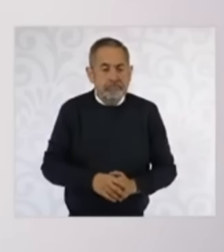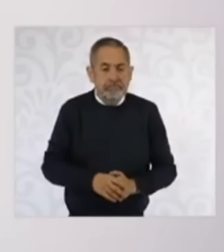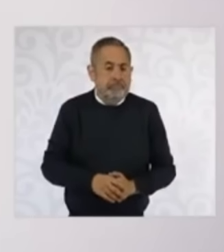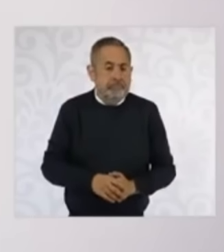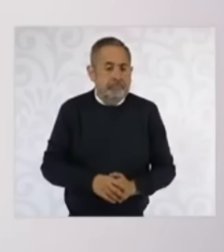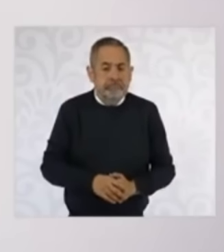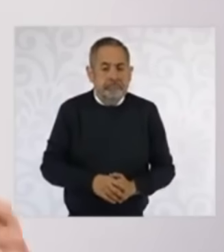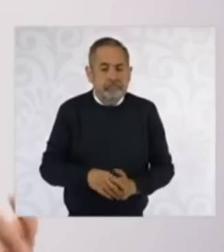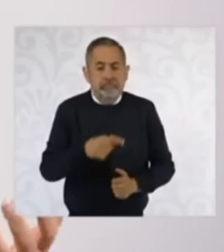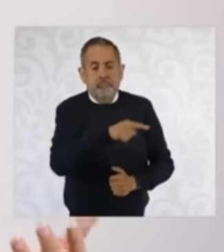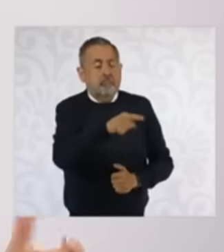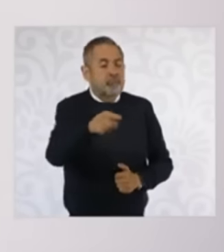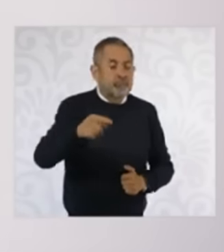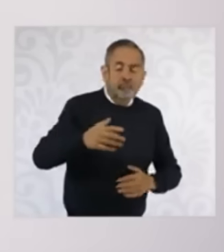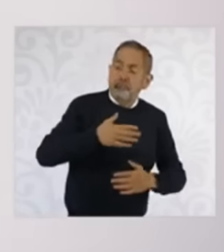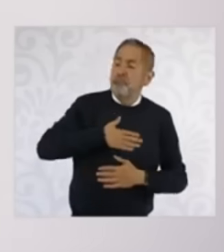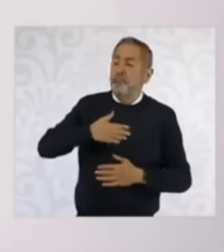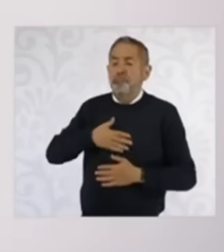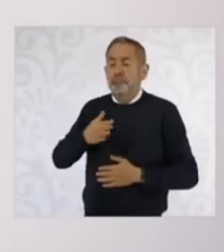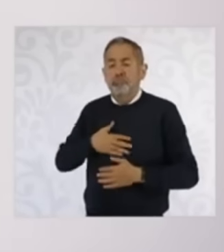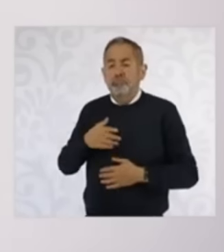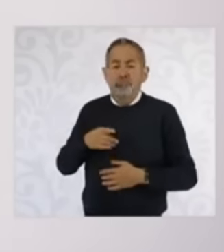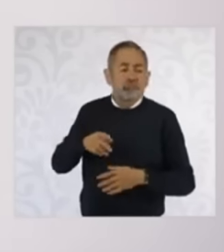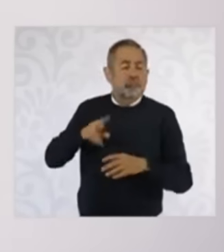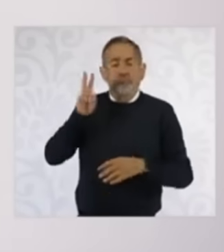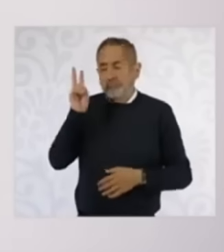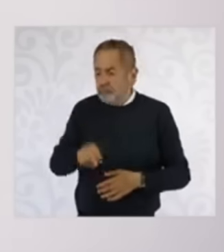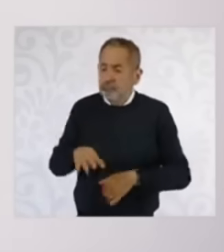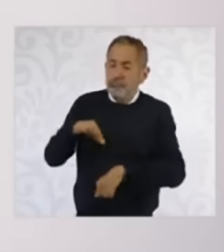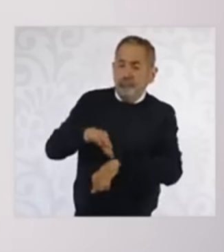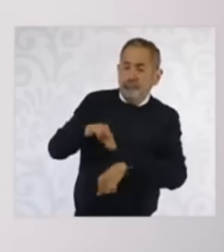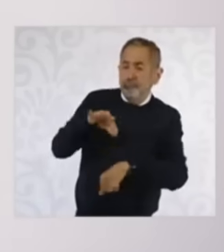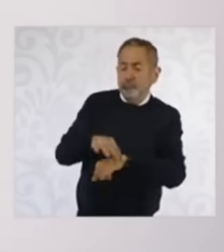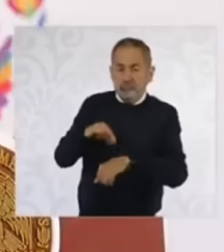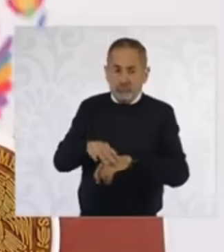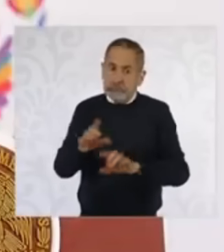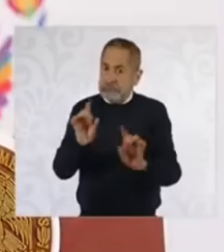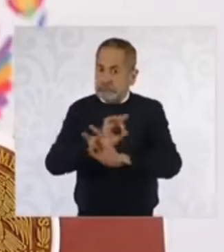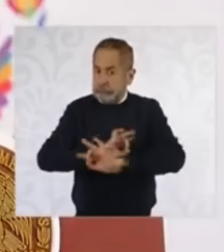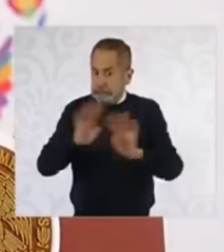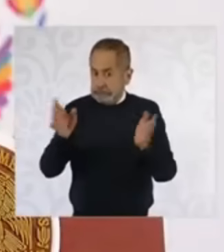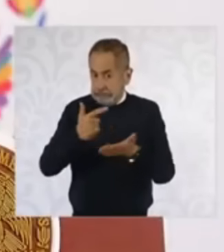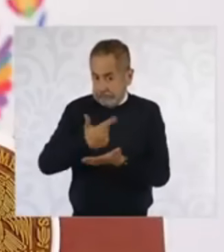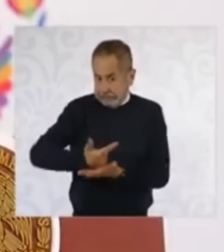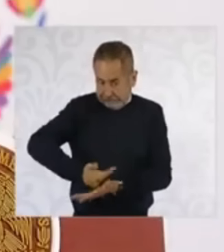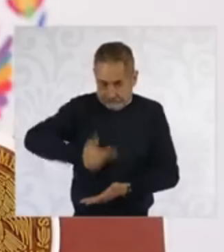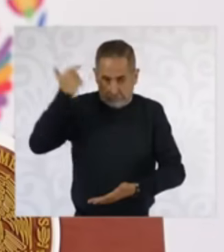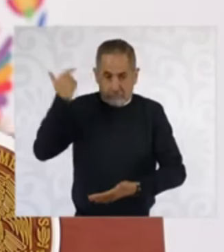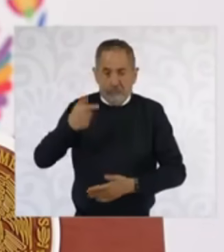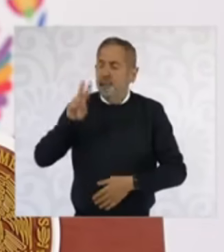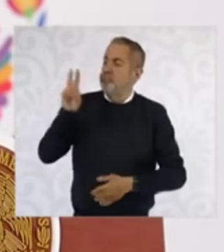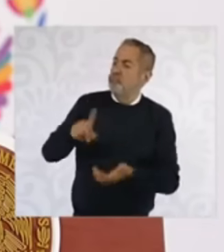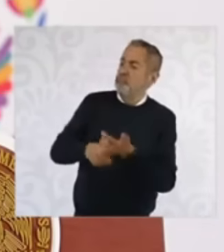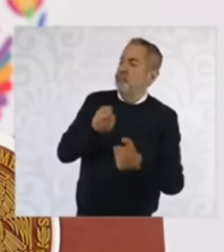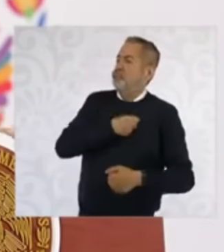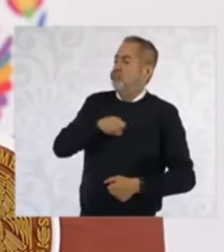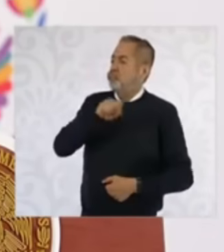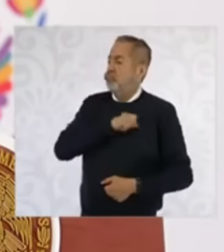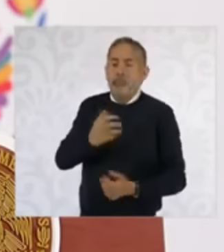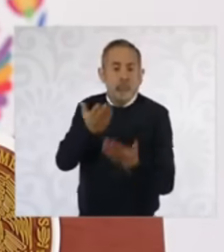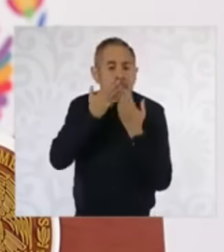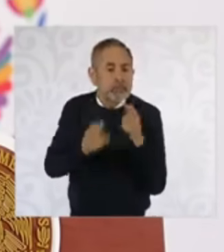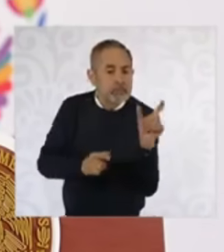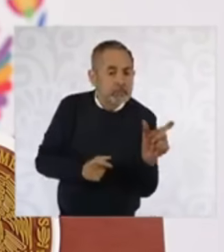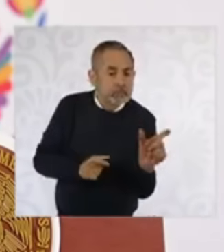eh ofrecer servicios de salud que es algo delicado cuando no tiene la